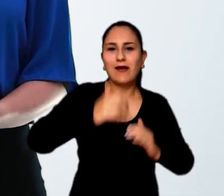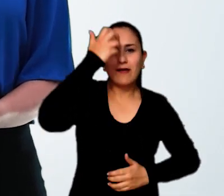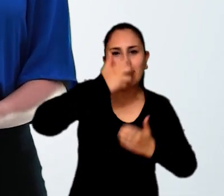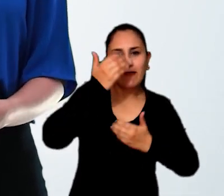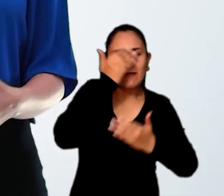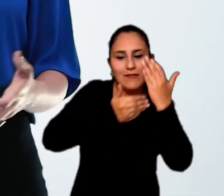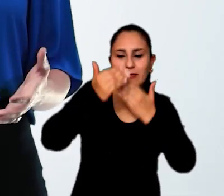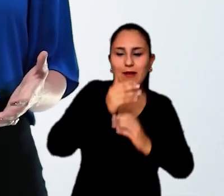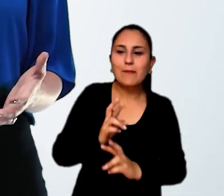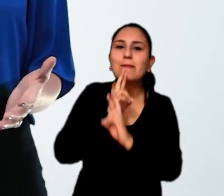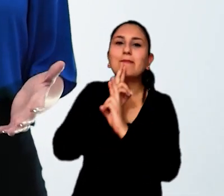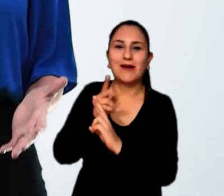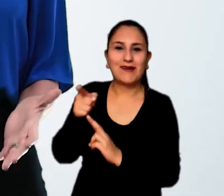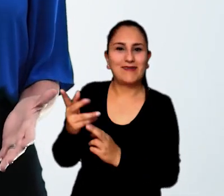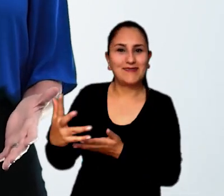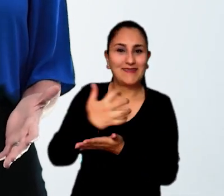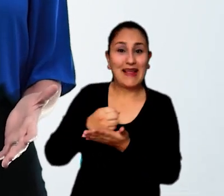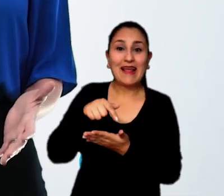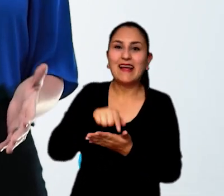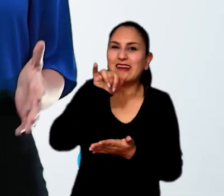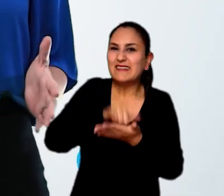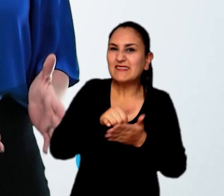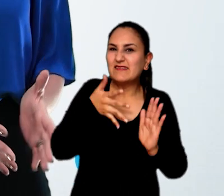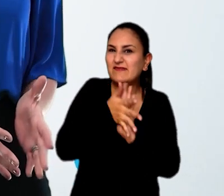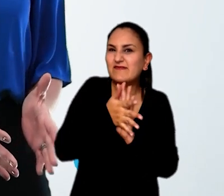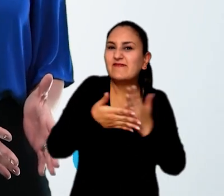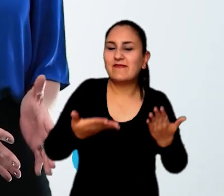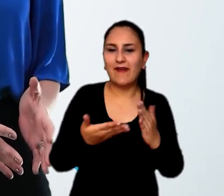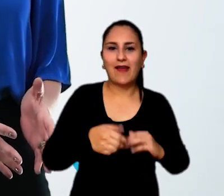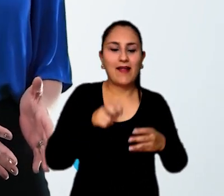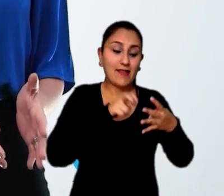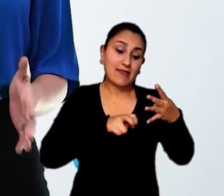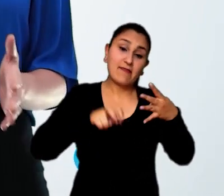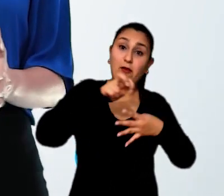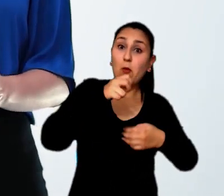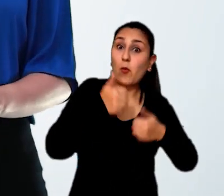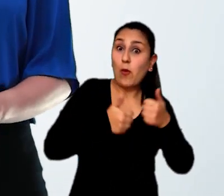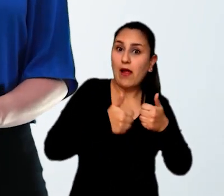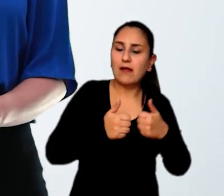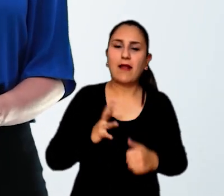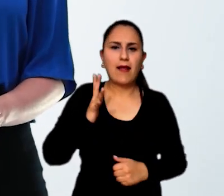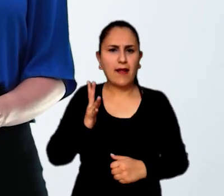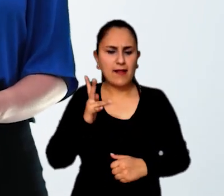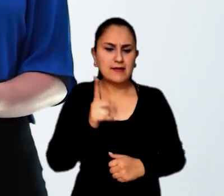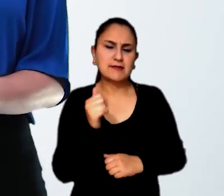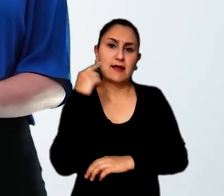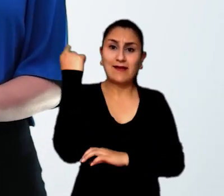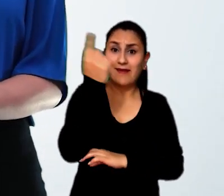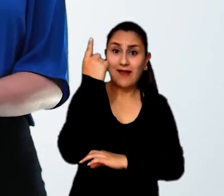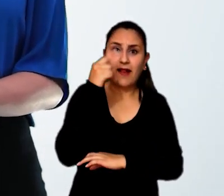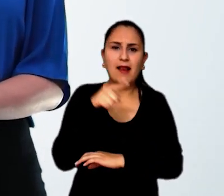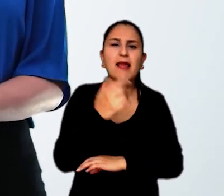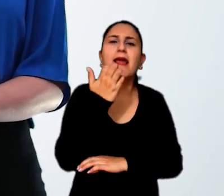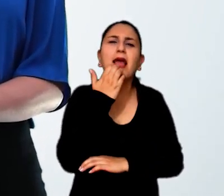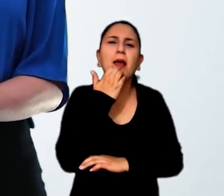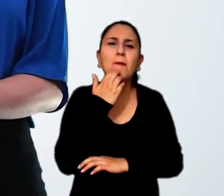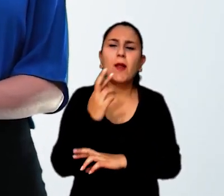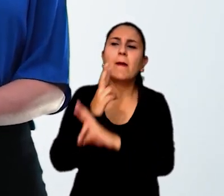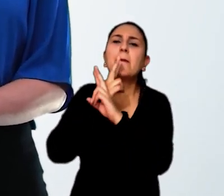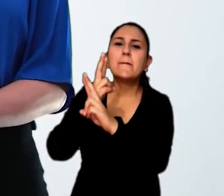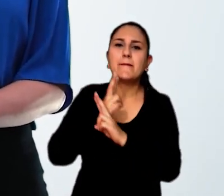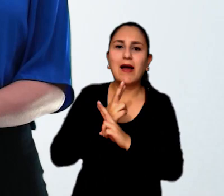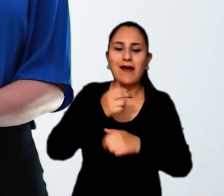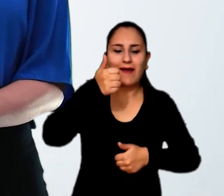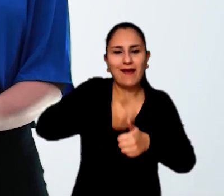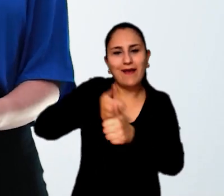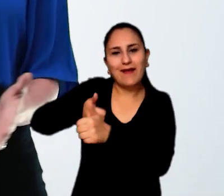respuesta en esto se define etiquetas de nivel descripción general y ejemplos de respuesta